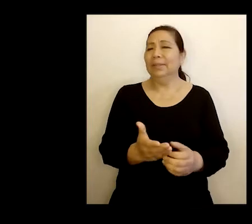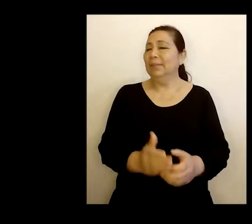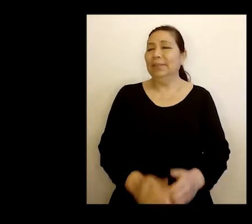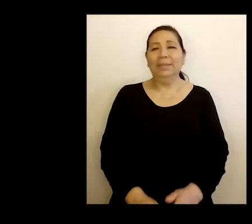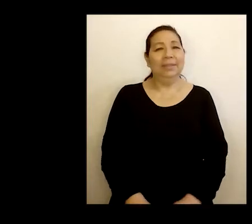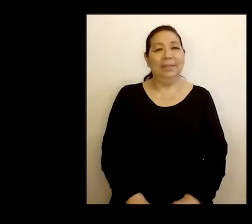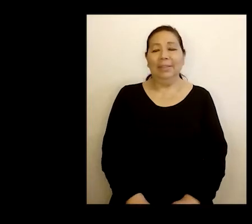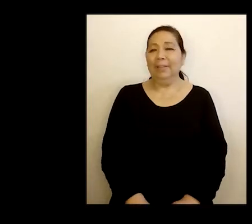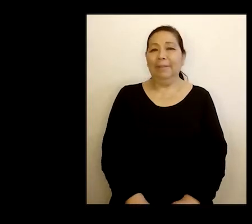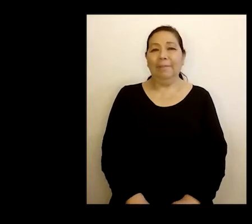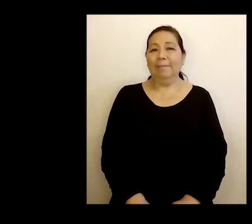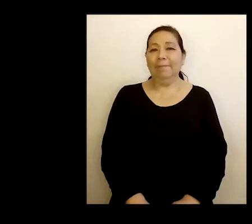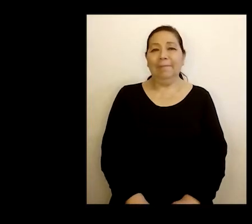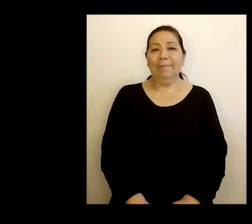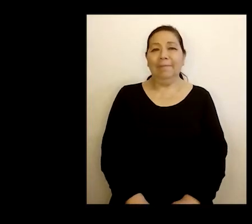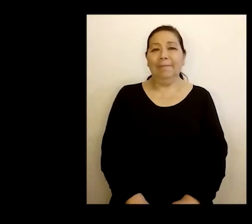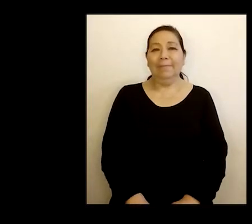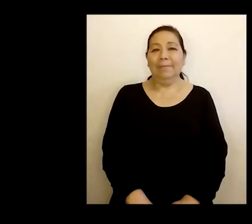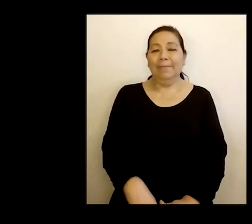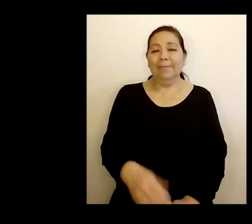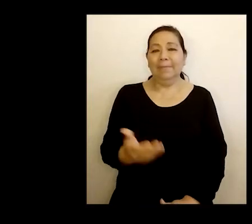extremos. Esto.